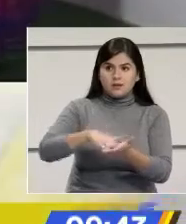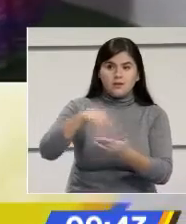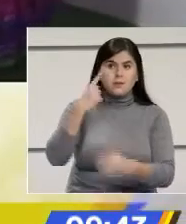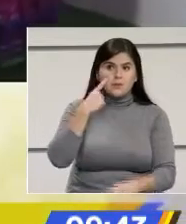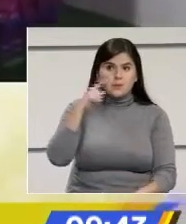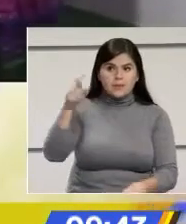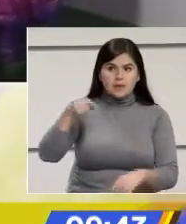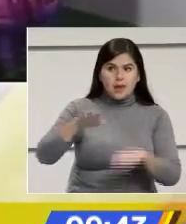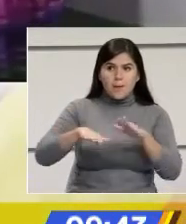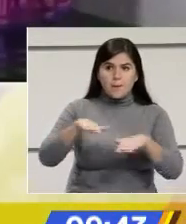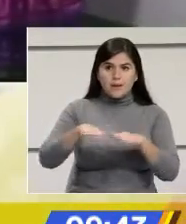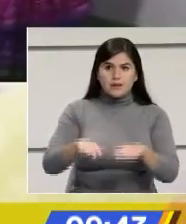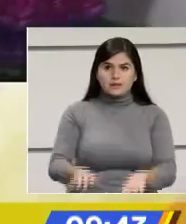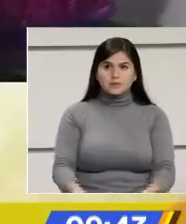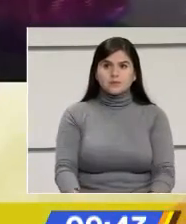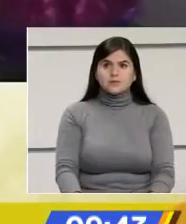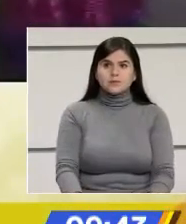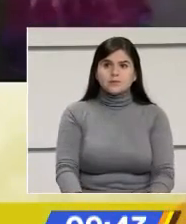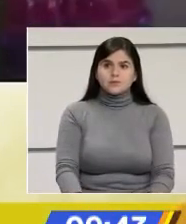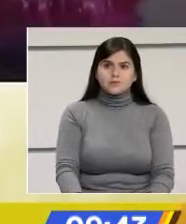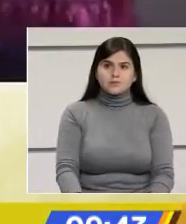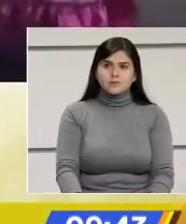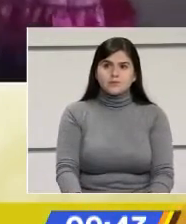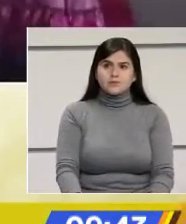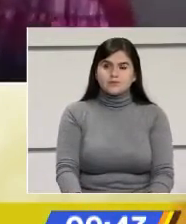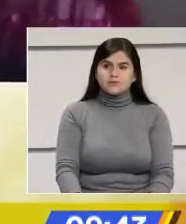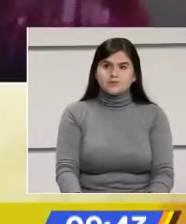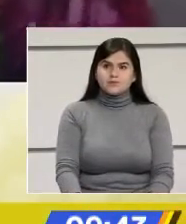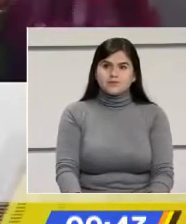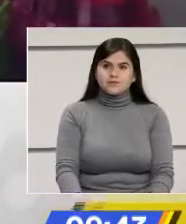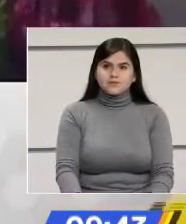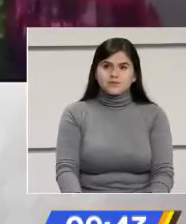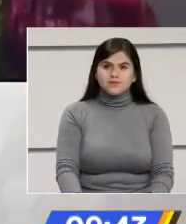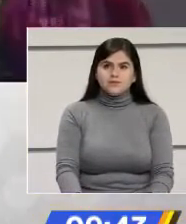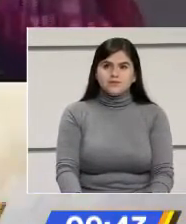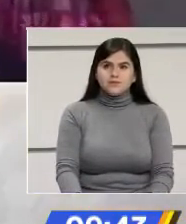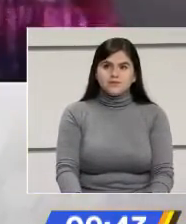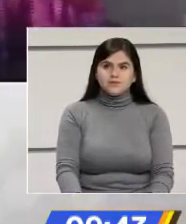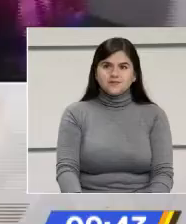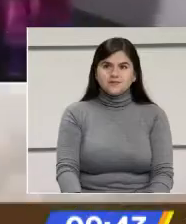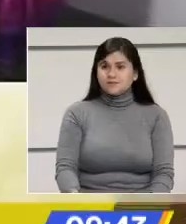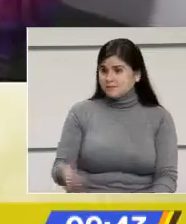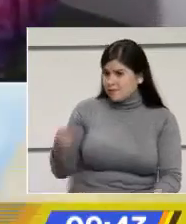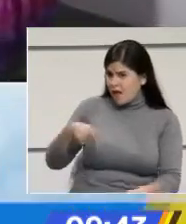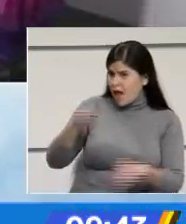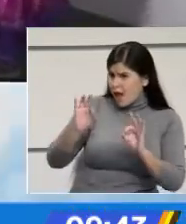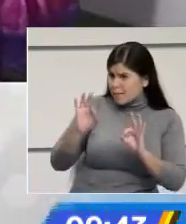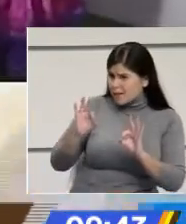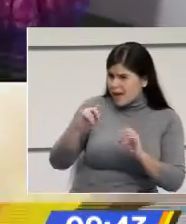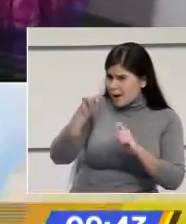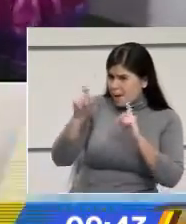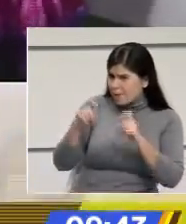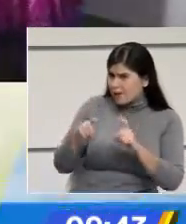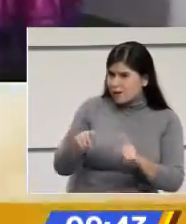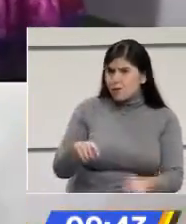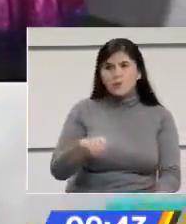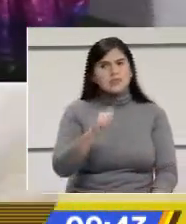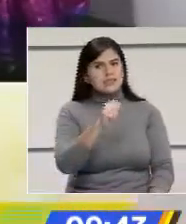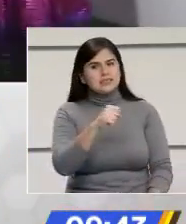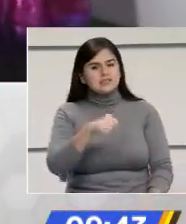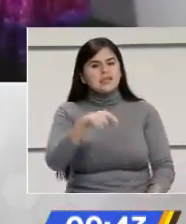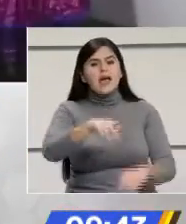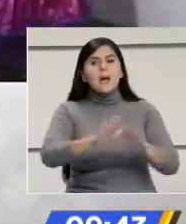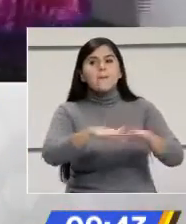Ahora sí, Delmi. Así, Delmi. Estamos bien. El tambito. Entonces vamos a